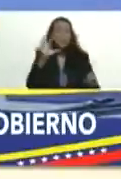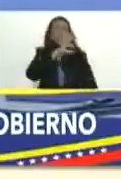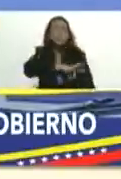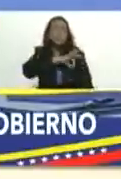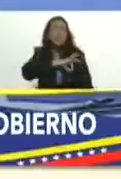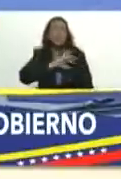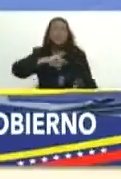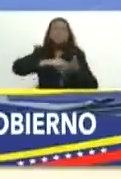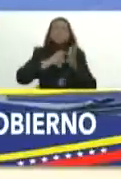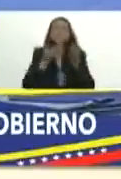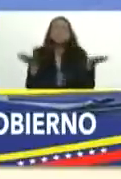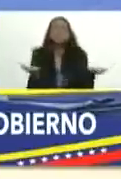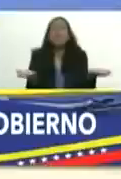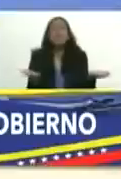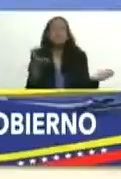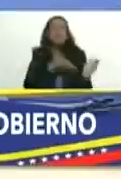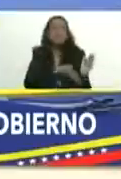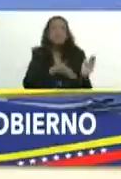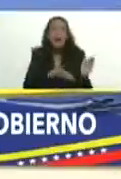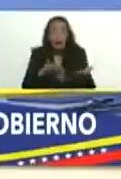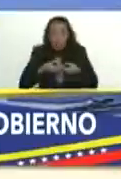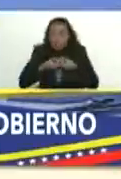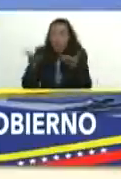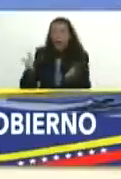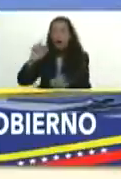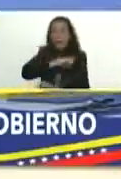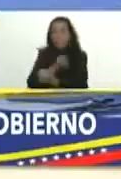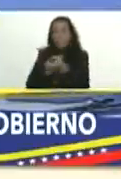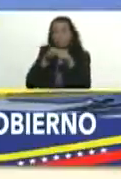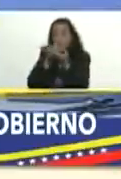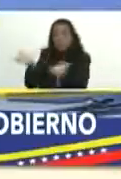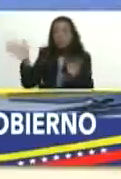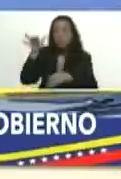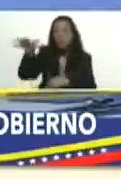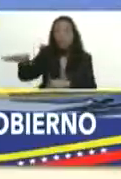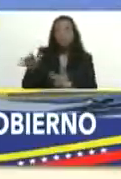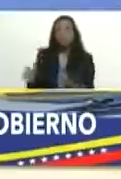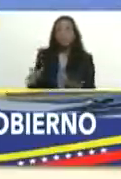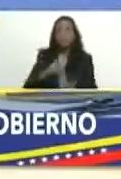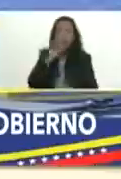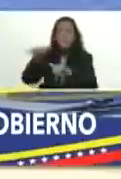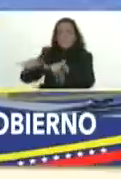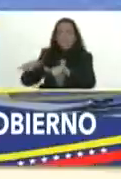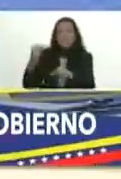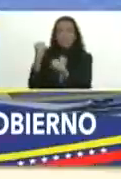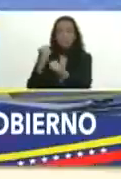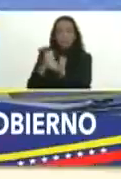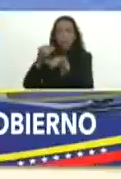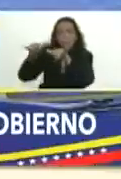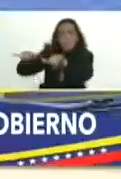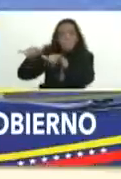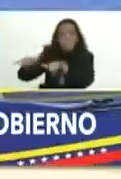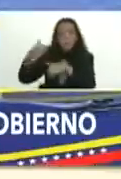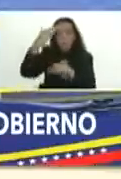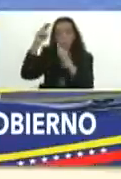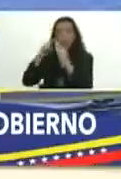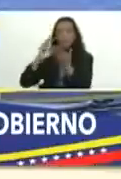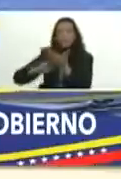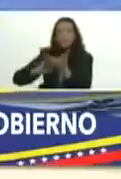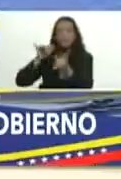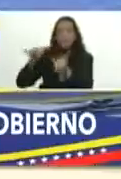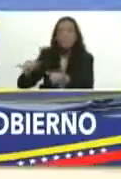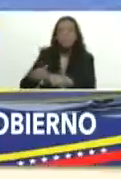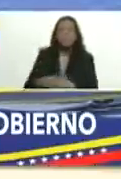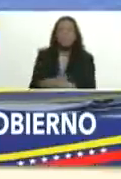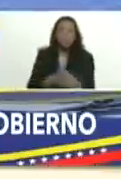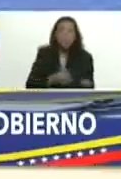socialista, que es darle poder al pueblo, empoderar al pueblo. Y sin lugar a dudas, para